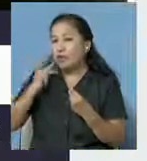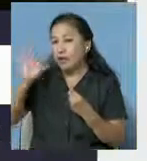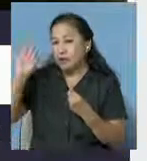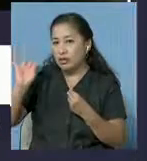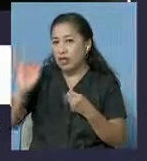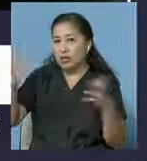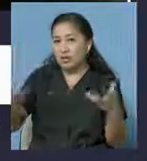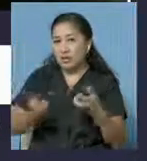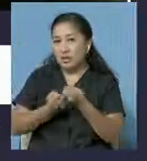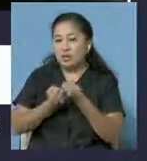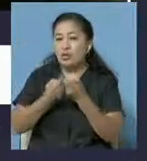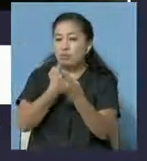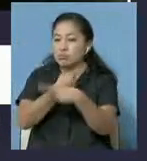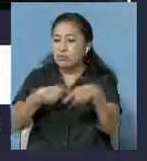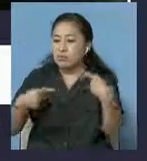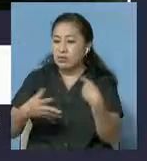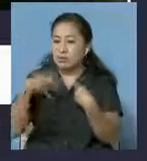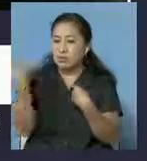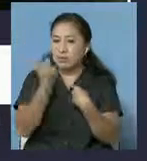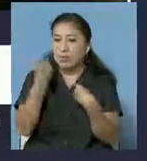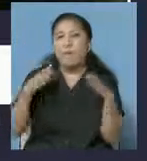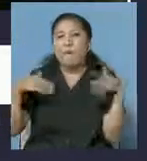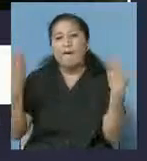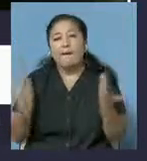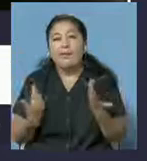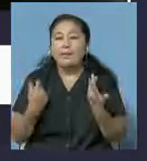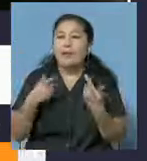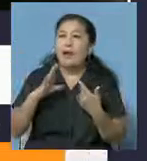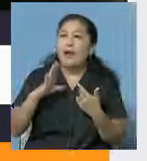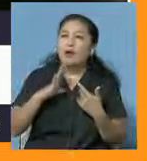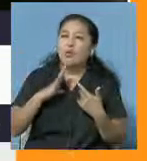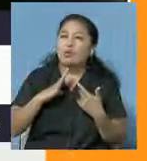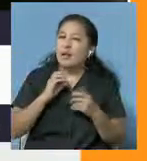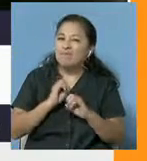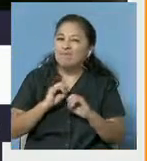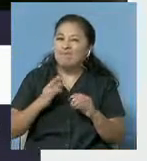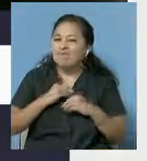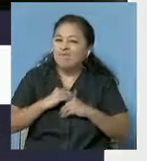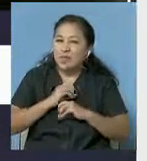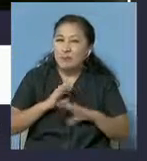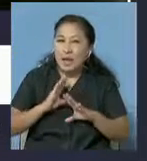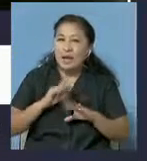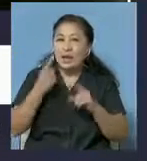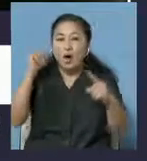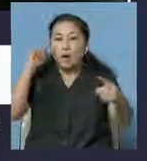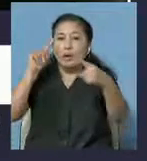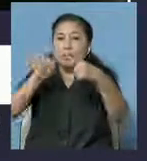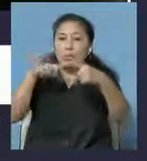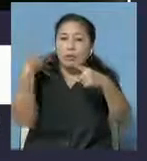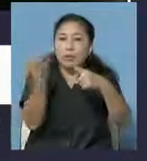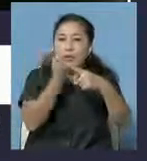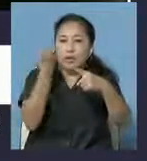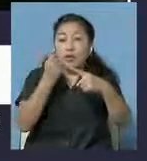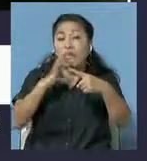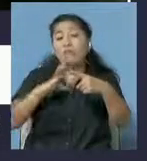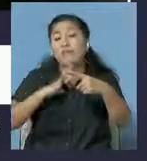donde, claro está, hubo alegrías, sinsabores, cuestiones que se lograron a nivel institucional,